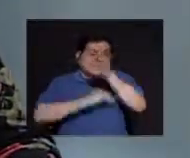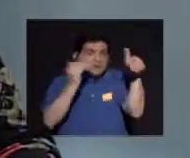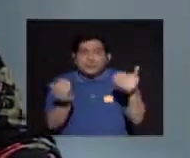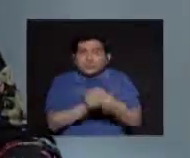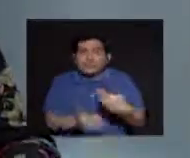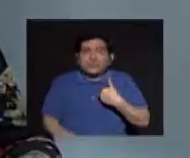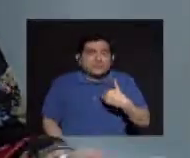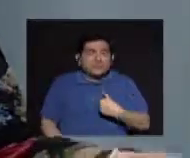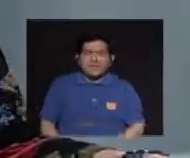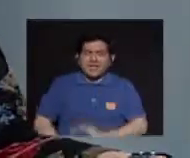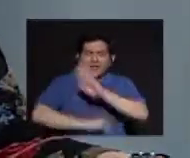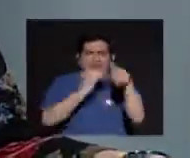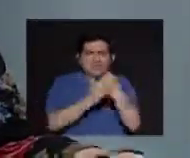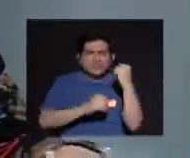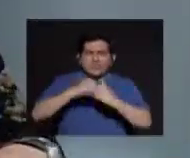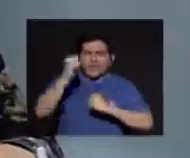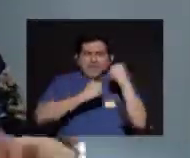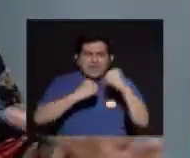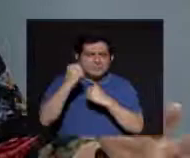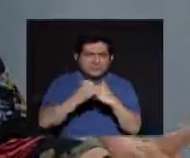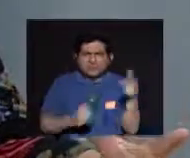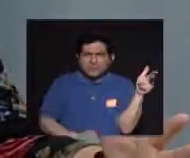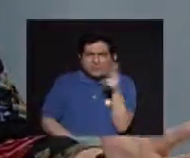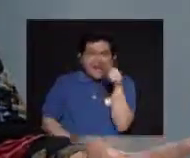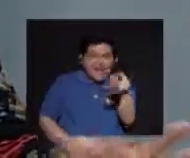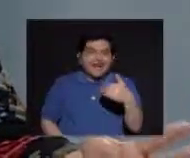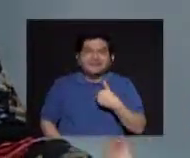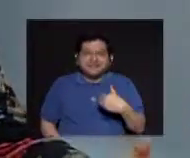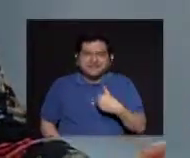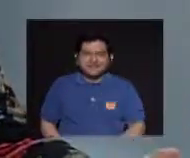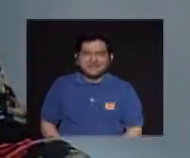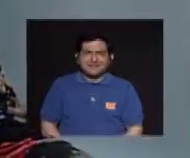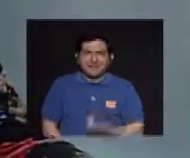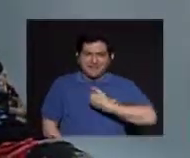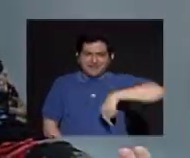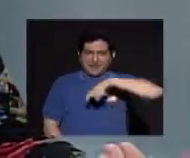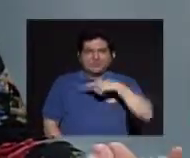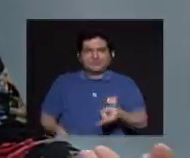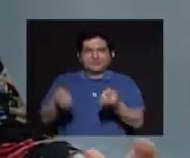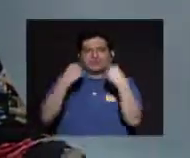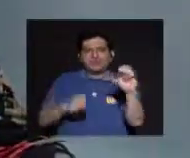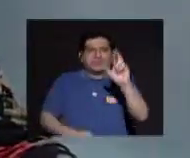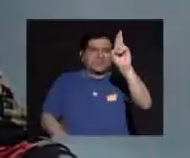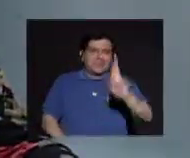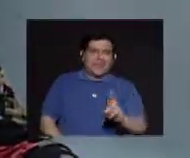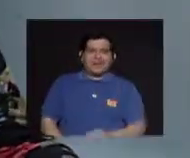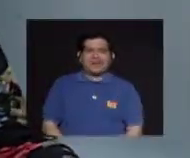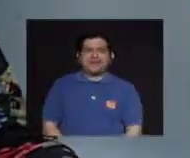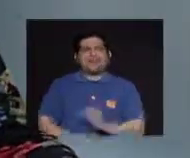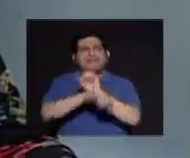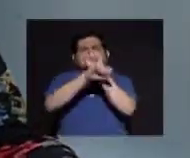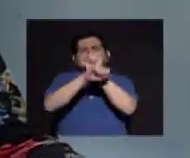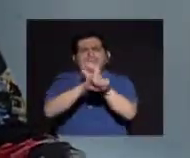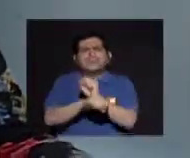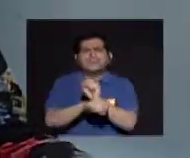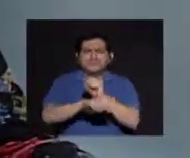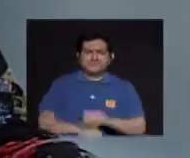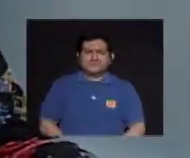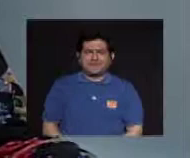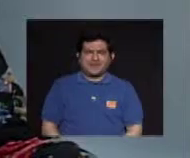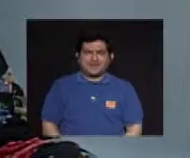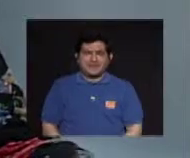Ángeles, pues está todo, o sea, toda la infraestructura para filmar está ahí. Entonces, nosotras viniendo de Costa Rica, que